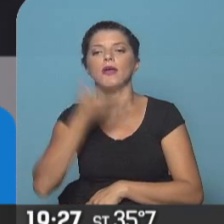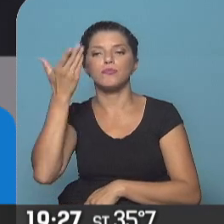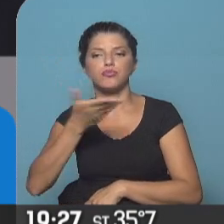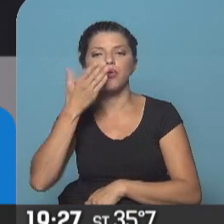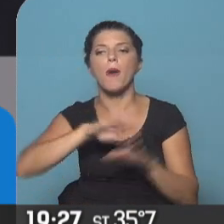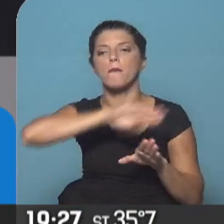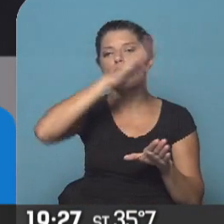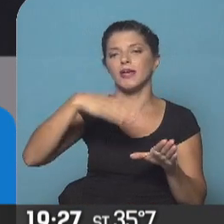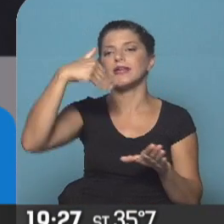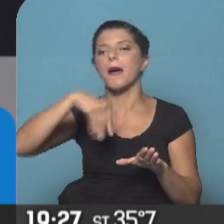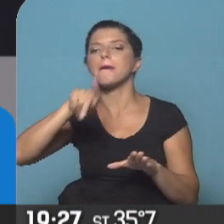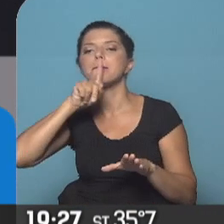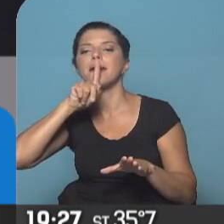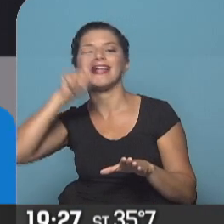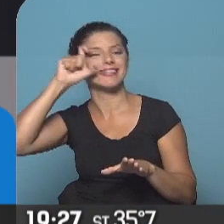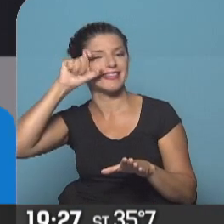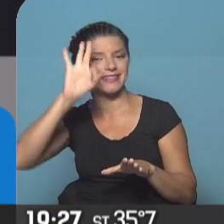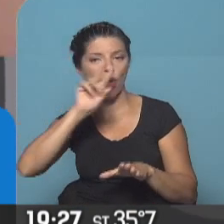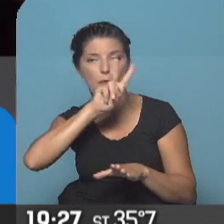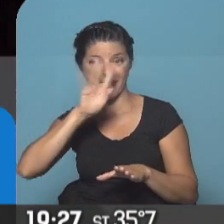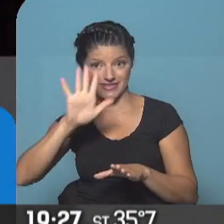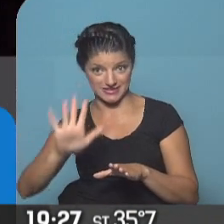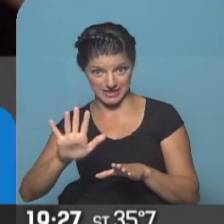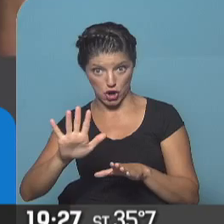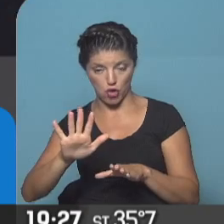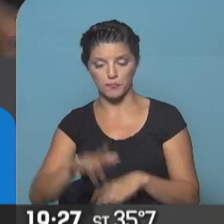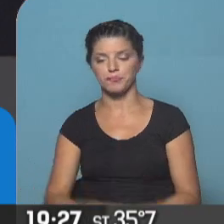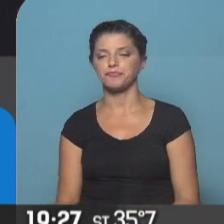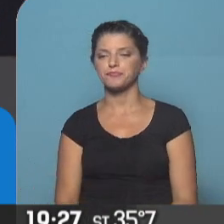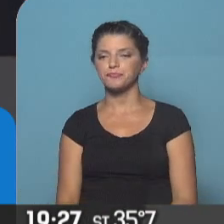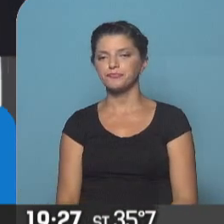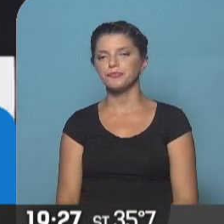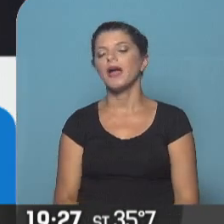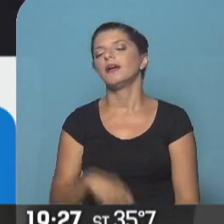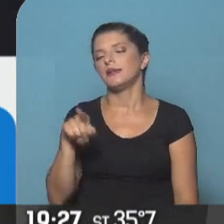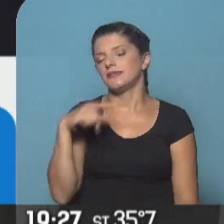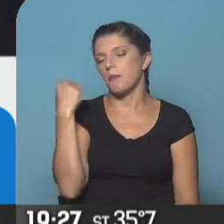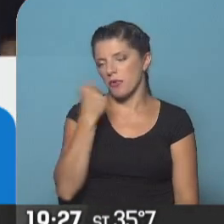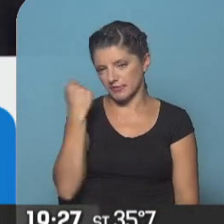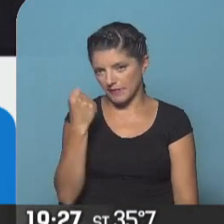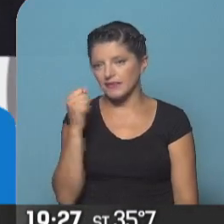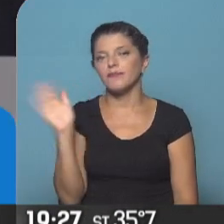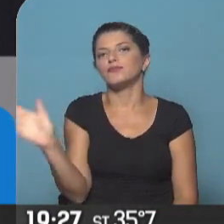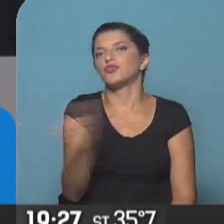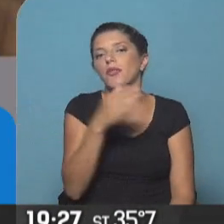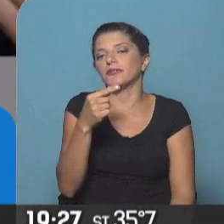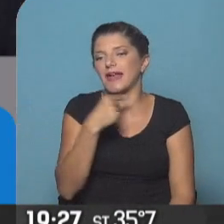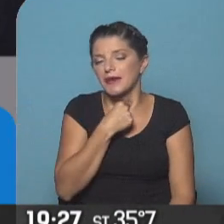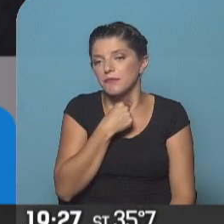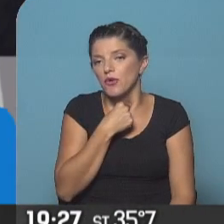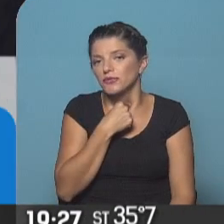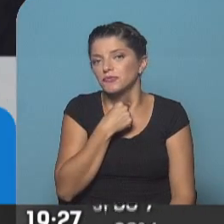Mateo 25. Esto es importante para que no le agreguemos ismos al Papa. A todos nos gusta que el ismo de